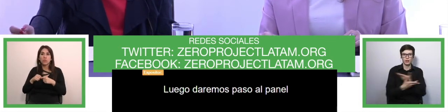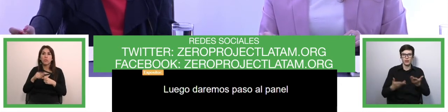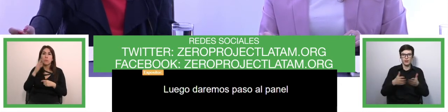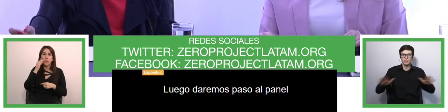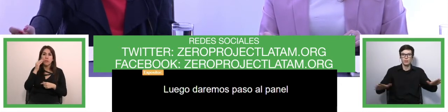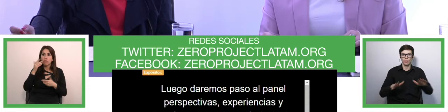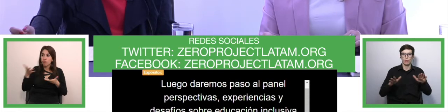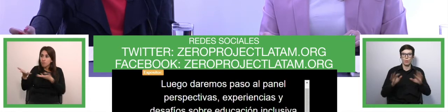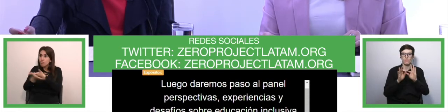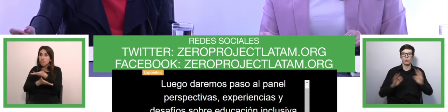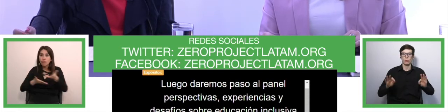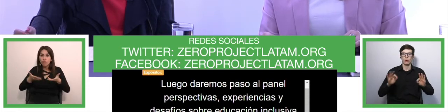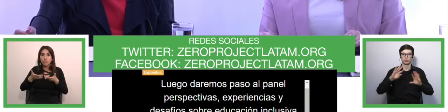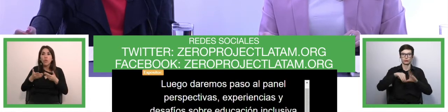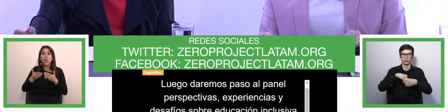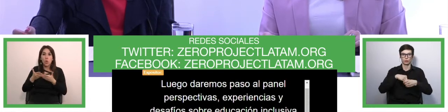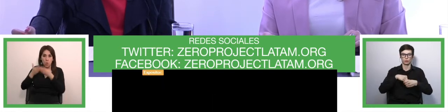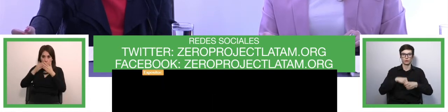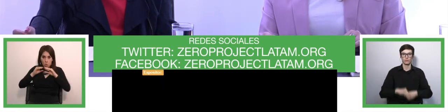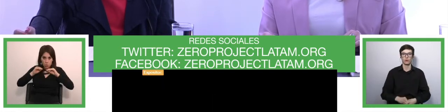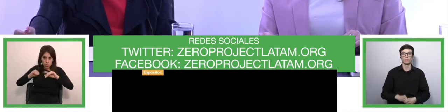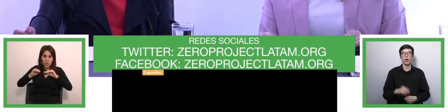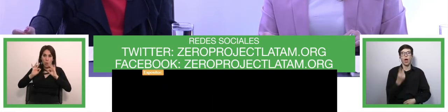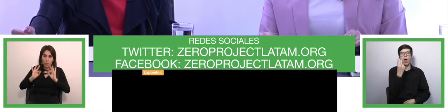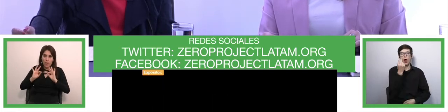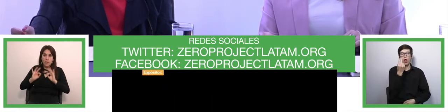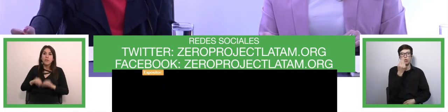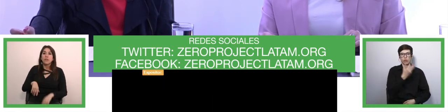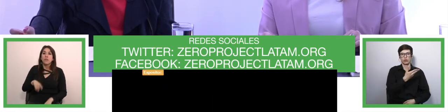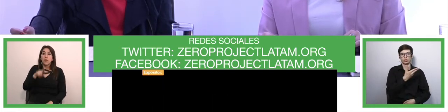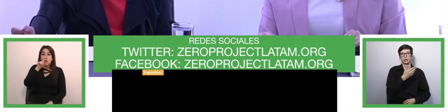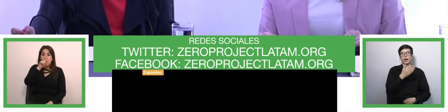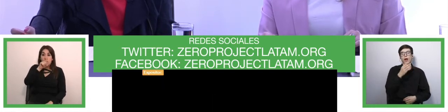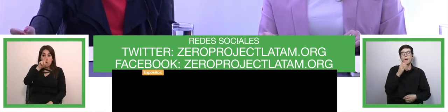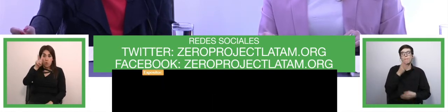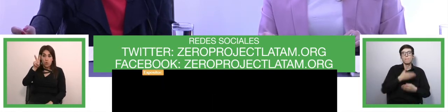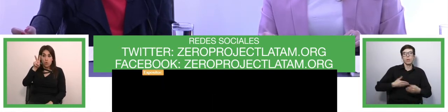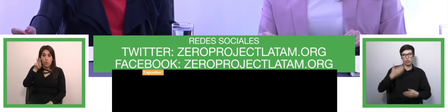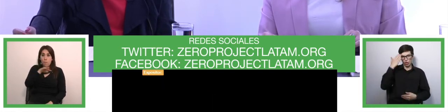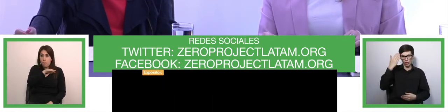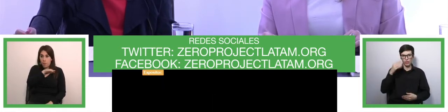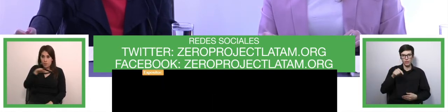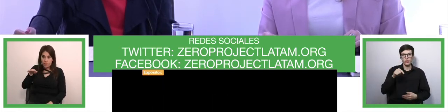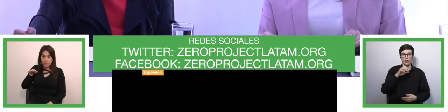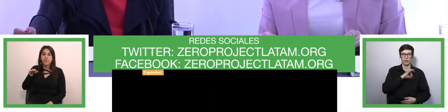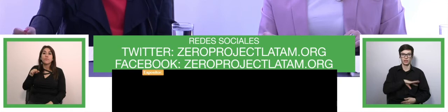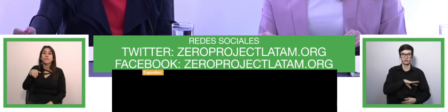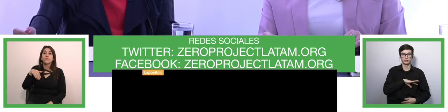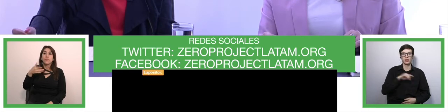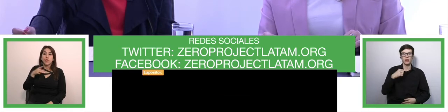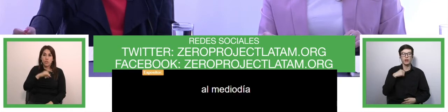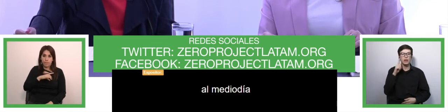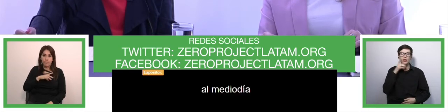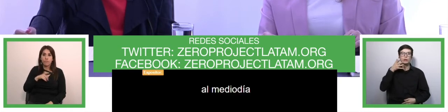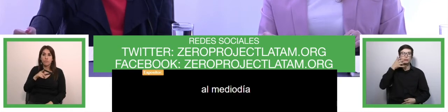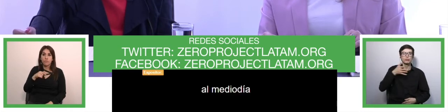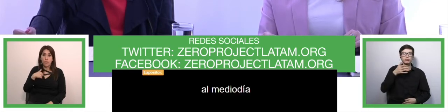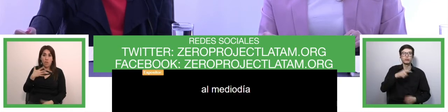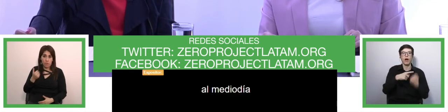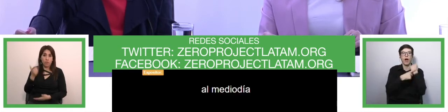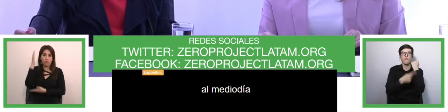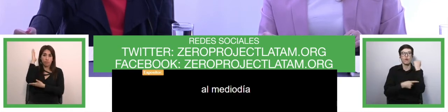inclusiva. Al mediodía, hora en Chile, contaremos con el discurso principal de la abogada María Soledad